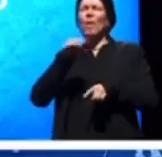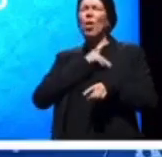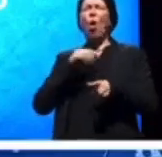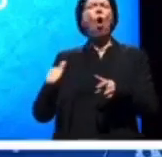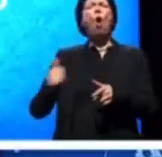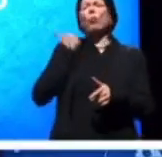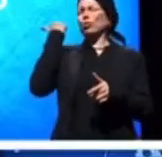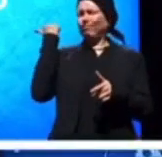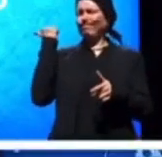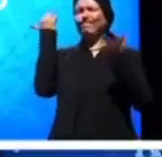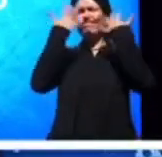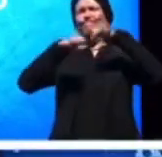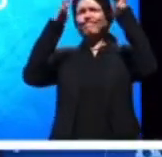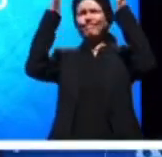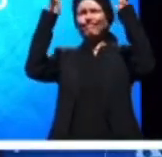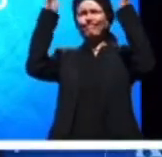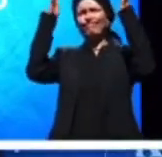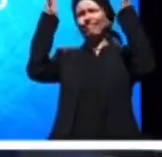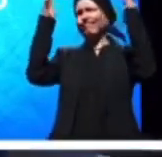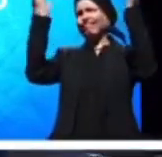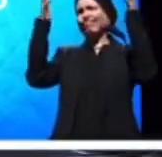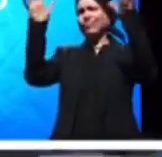oportunidades.